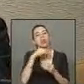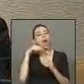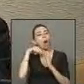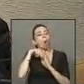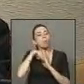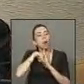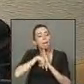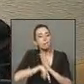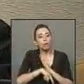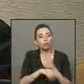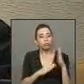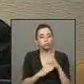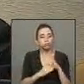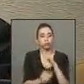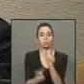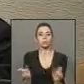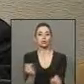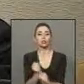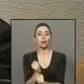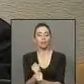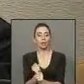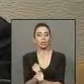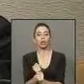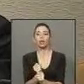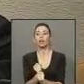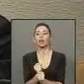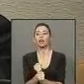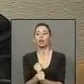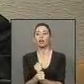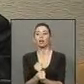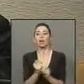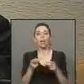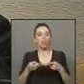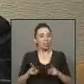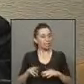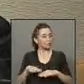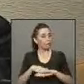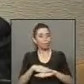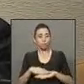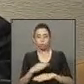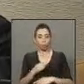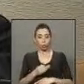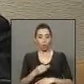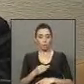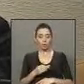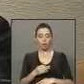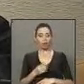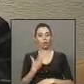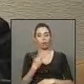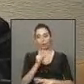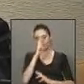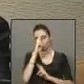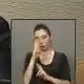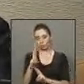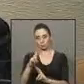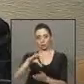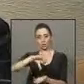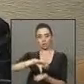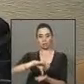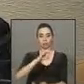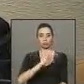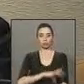con nuestros trabajadores respecto de que los derechos más fundamentales no son respetados en este país.